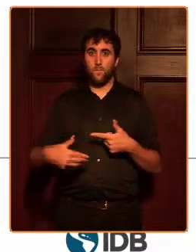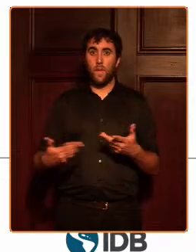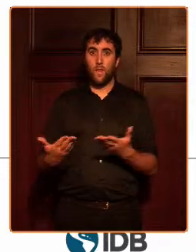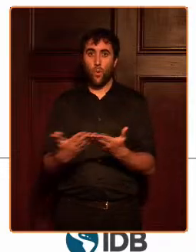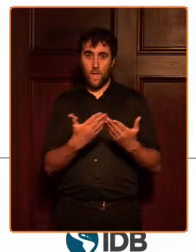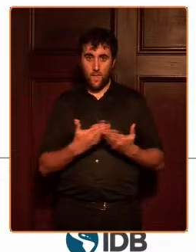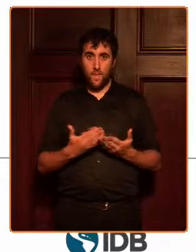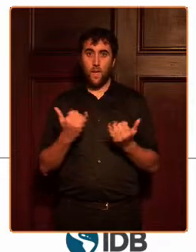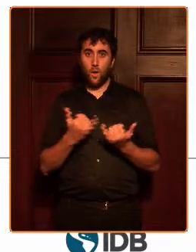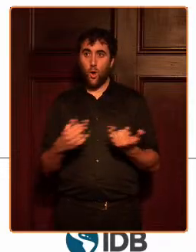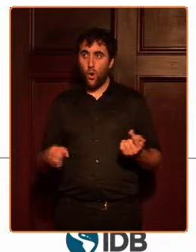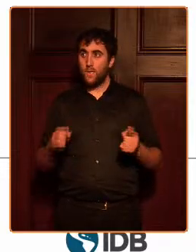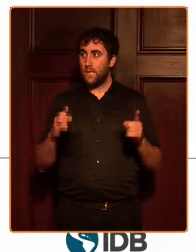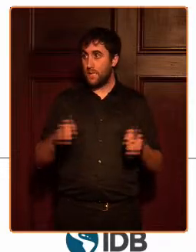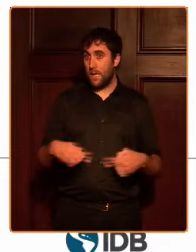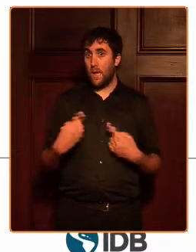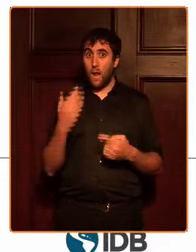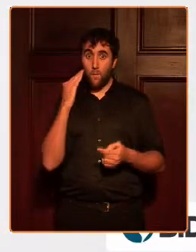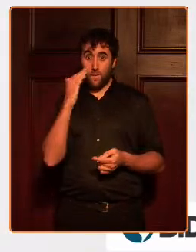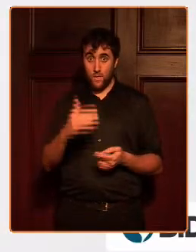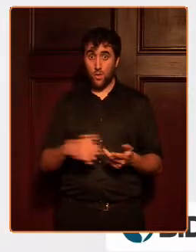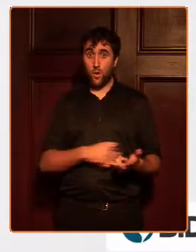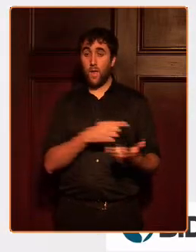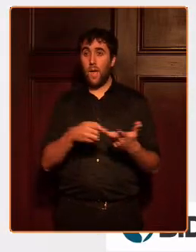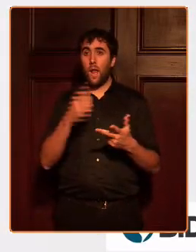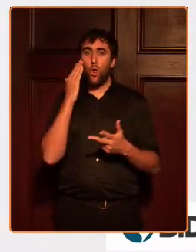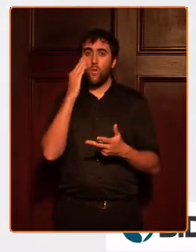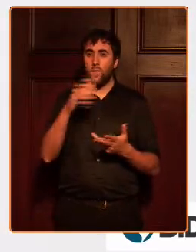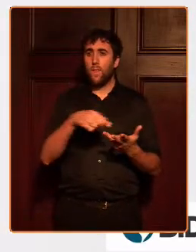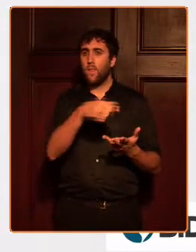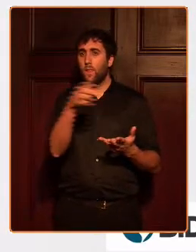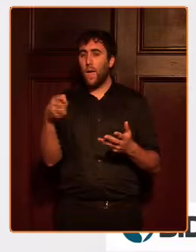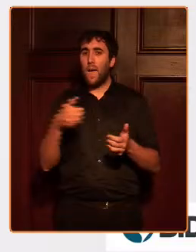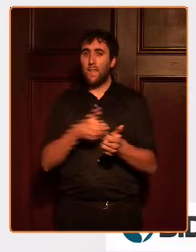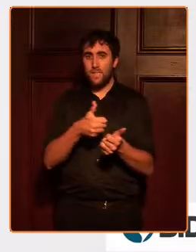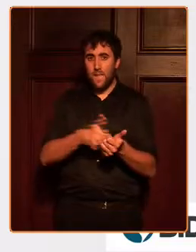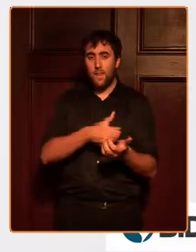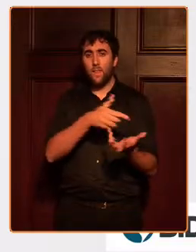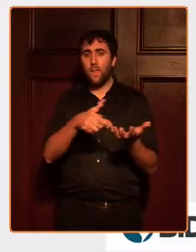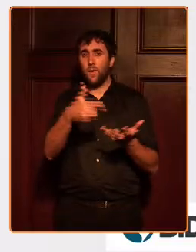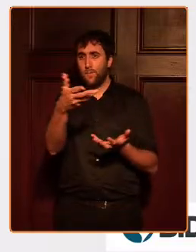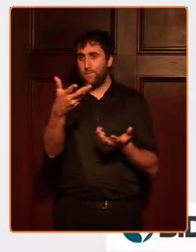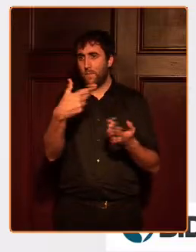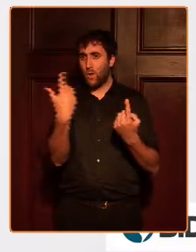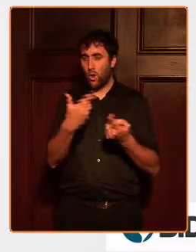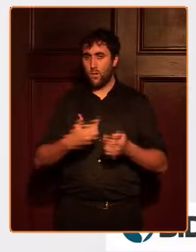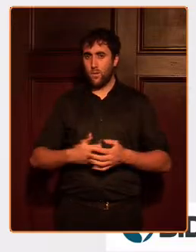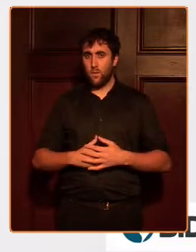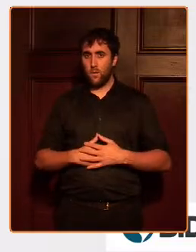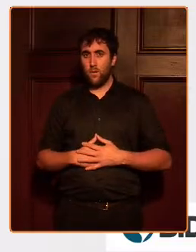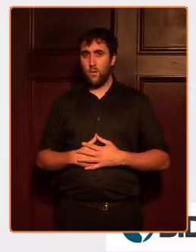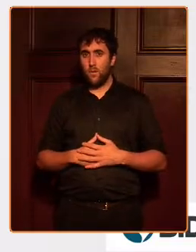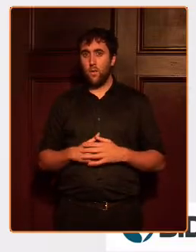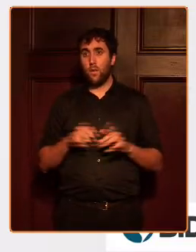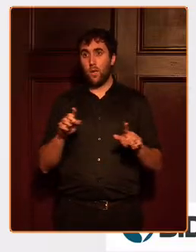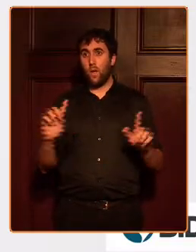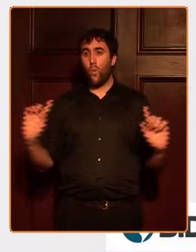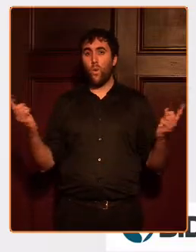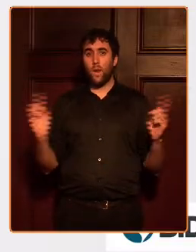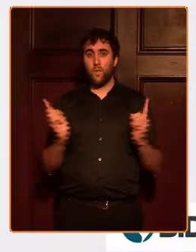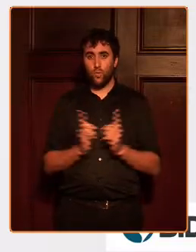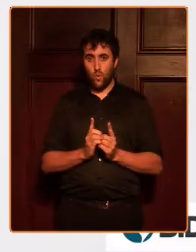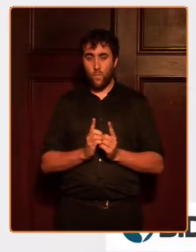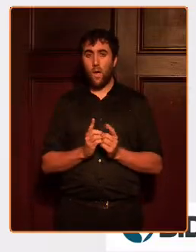estudiantes o directamente a los tutores, a los docentes, a los coaches, a los mentores. Aquí un resumen